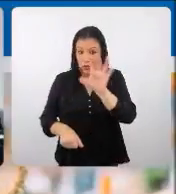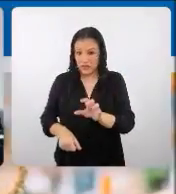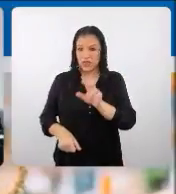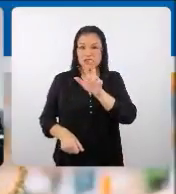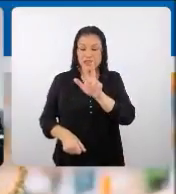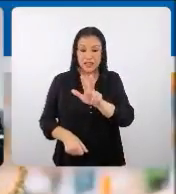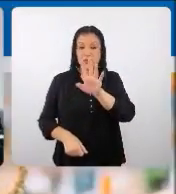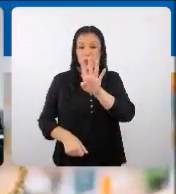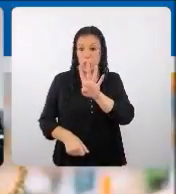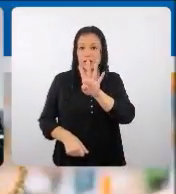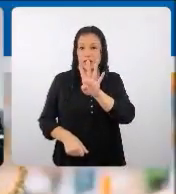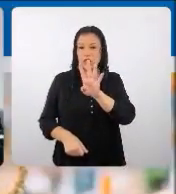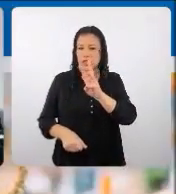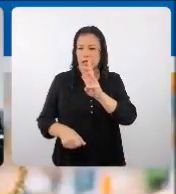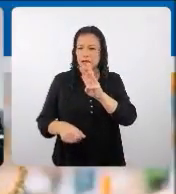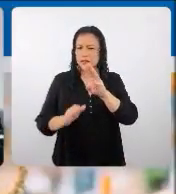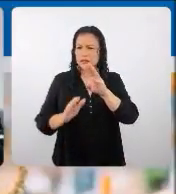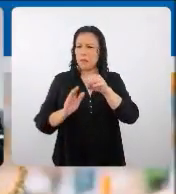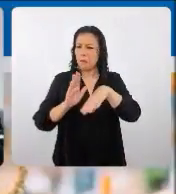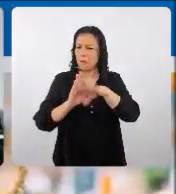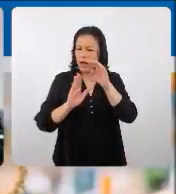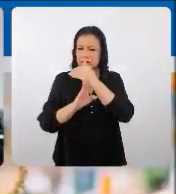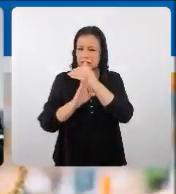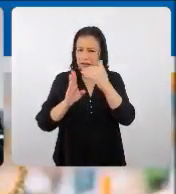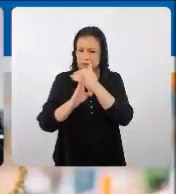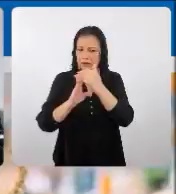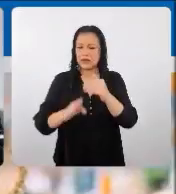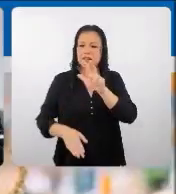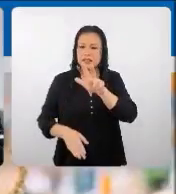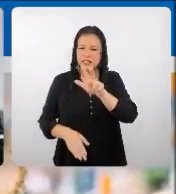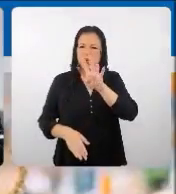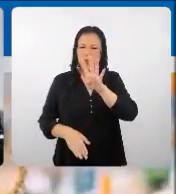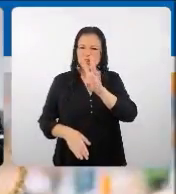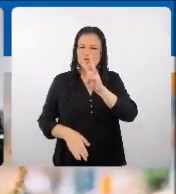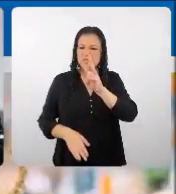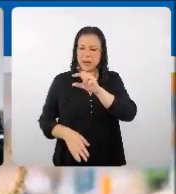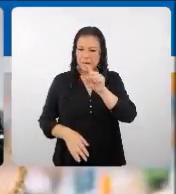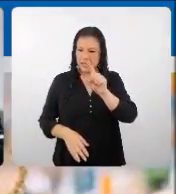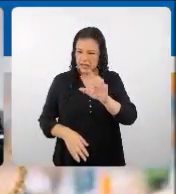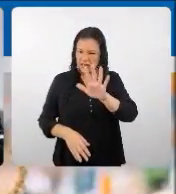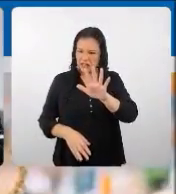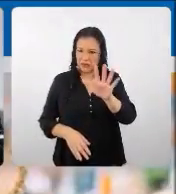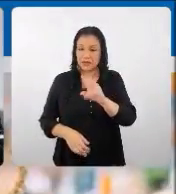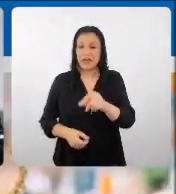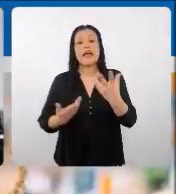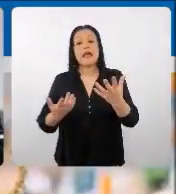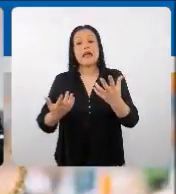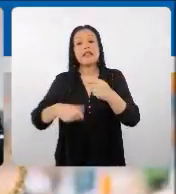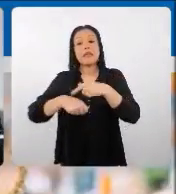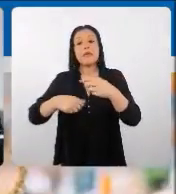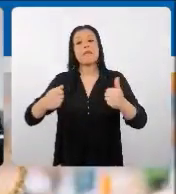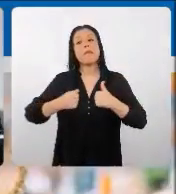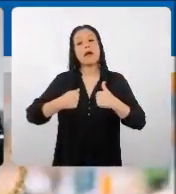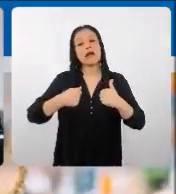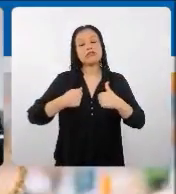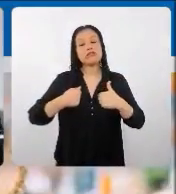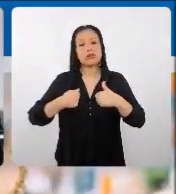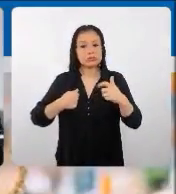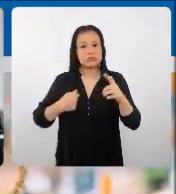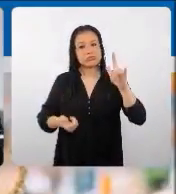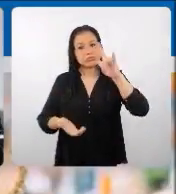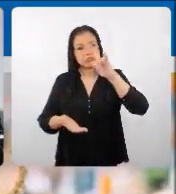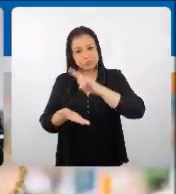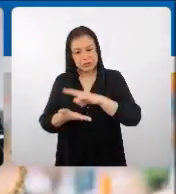346, un poco más de la mitad, 346.556 eran vacacionistas. decir, solamente iban